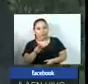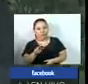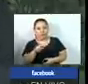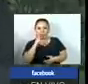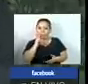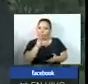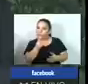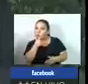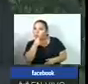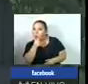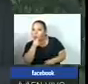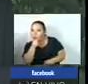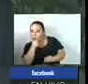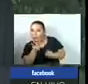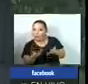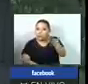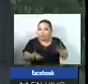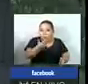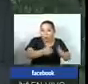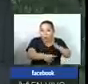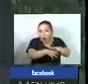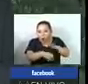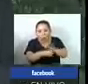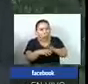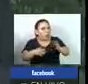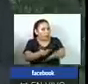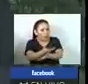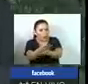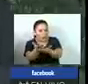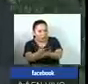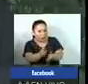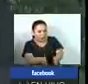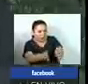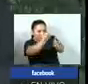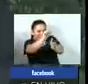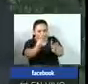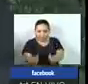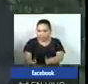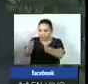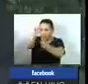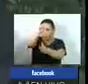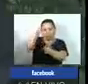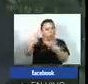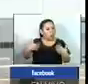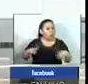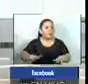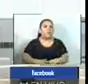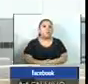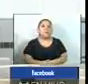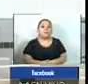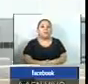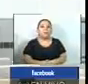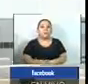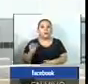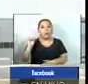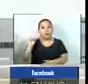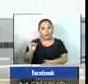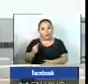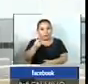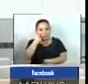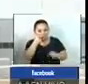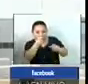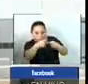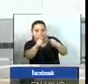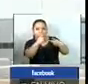o posibles actos de corrupción dentro de cualquier esfera de la administración pública La fiscalización de los